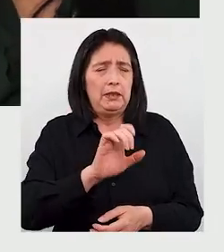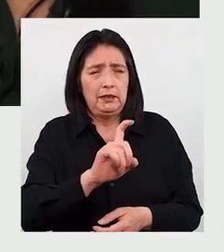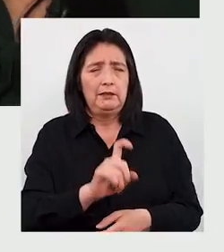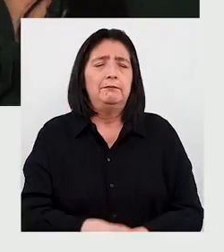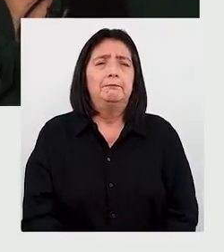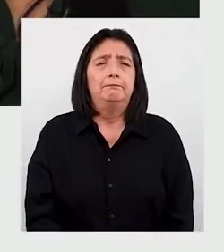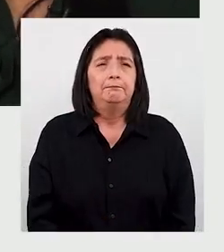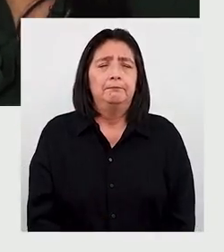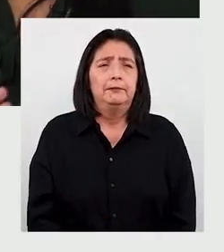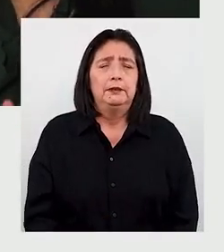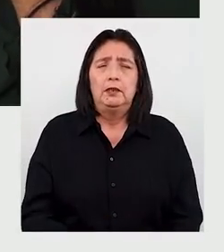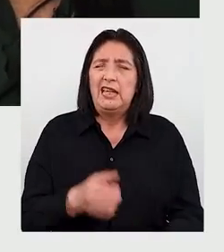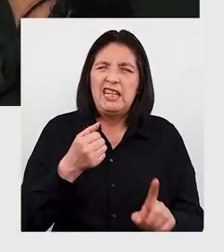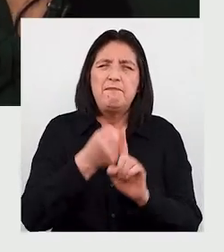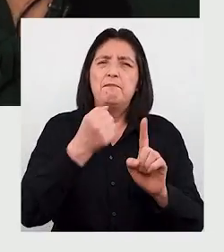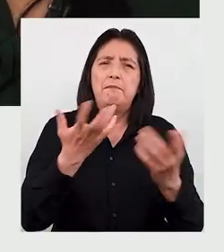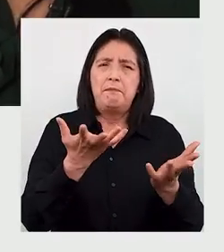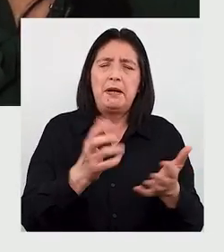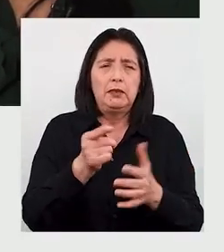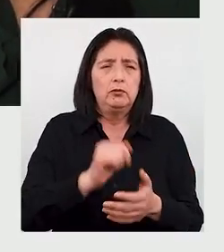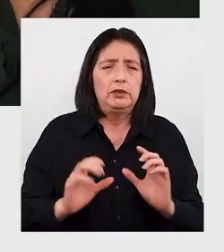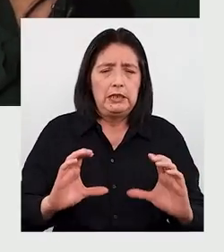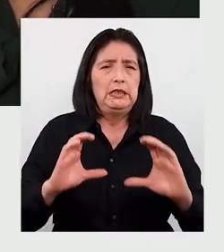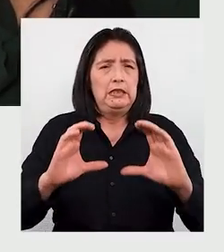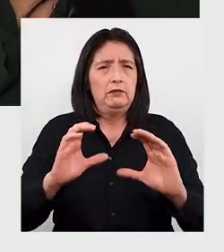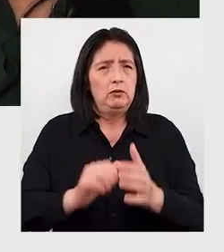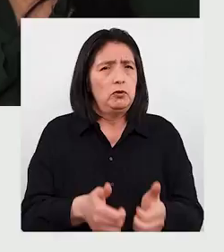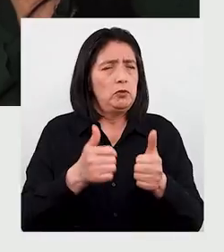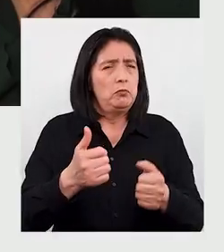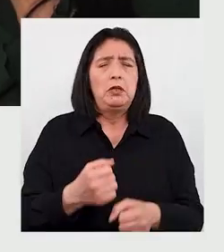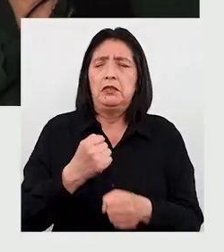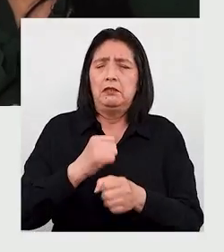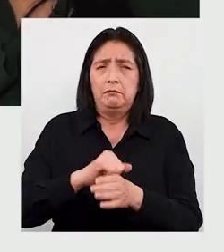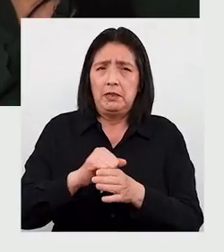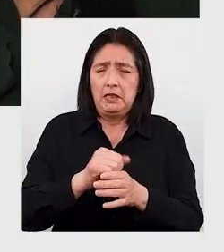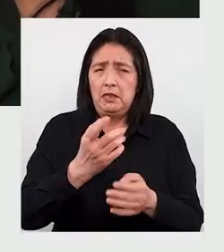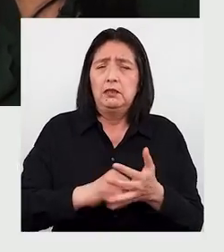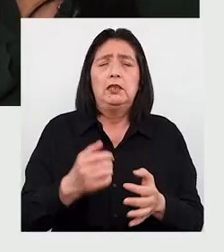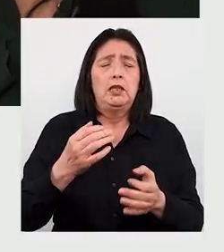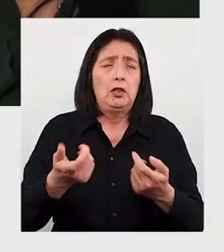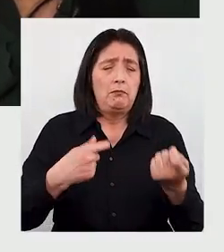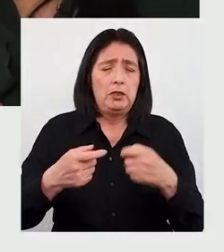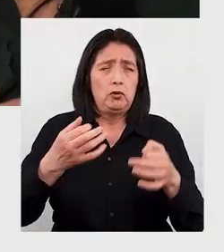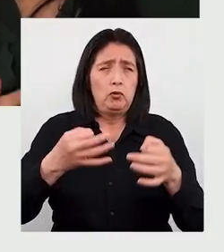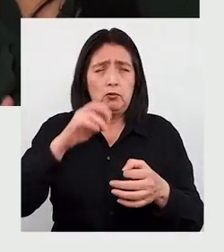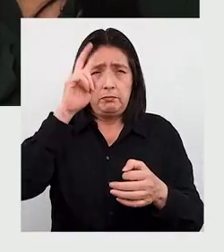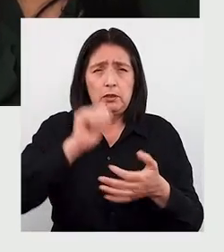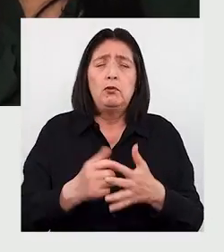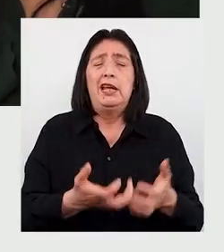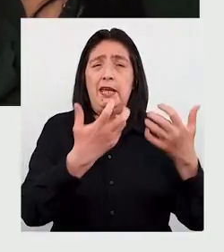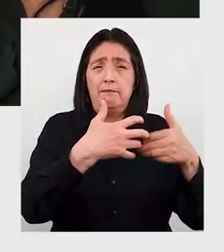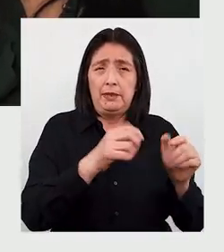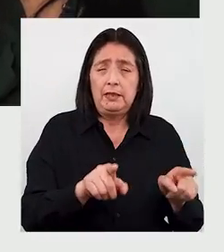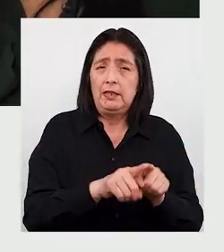SA. El impacto que genera la certificación de buenas prácticas de comercio justo Perú en la gestión